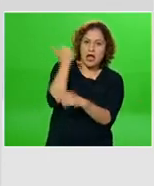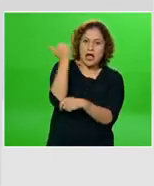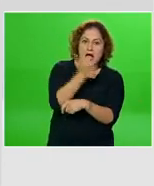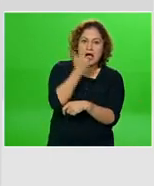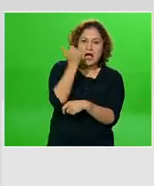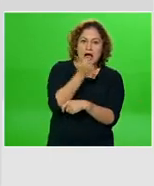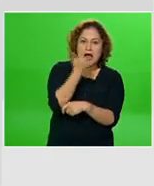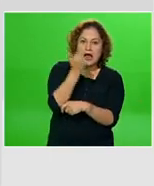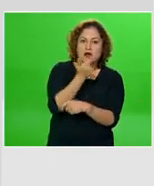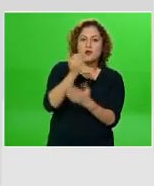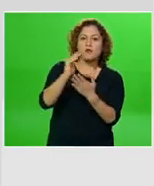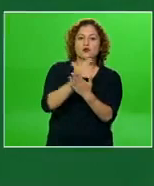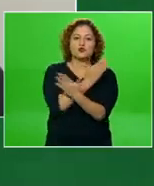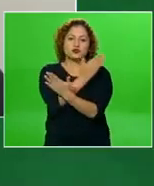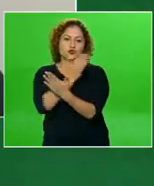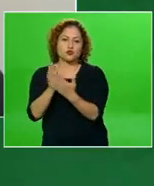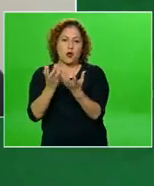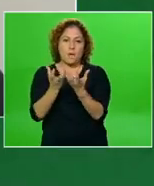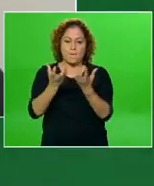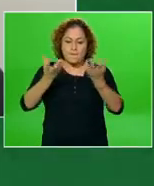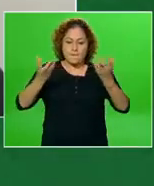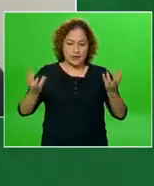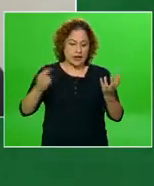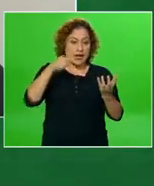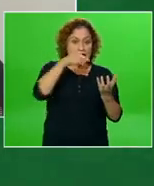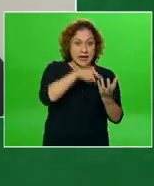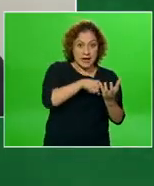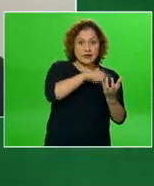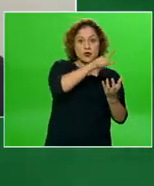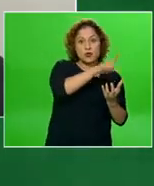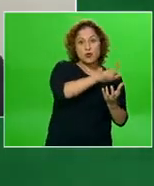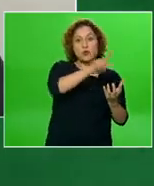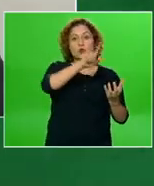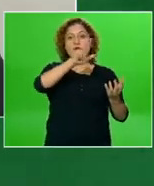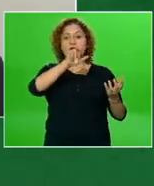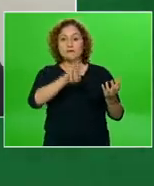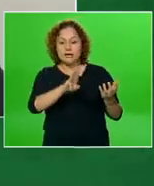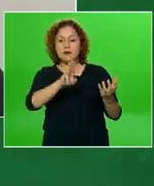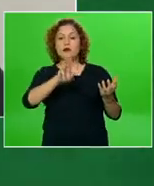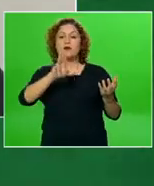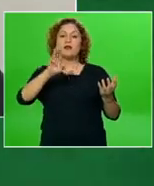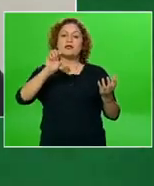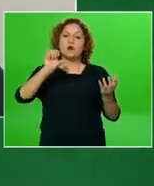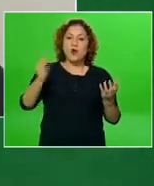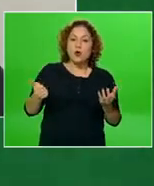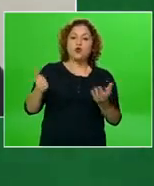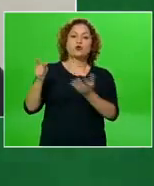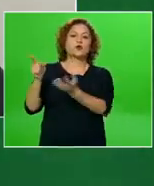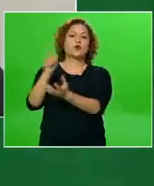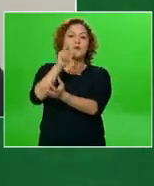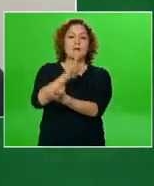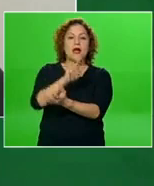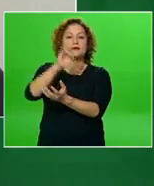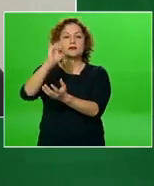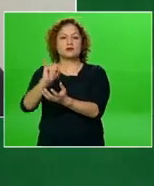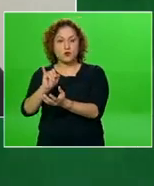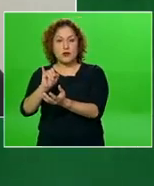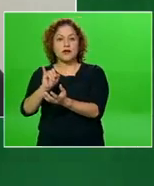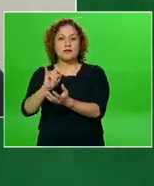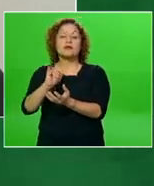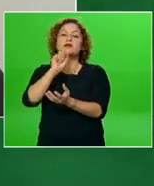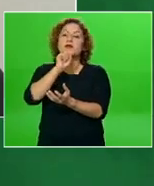asisten los lunes y los miércoles otros asisten los martes y los jueves y otro grupo los viernes para temas de